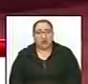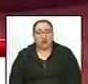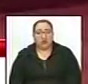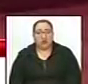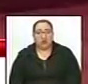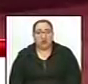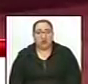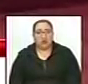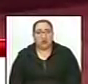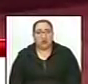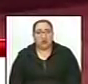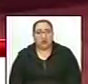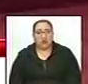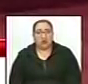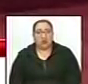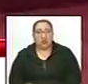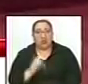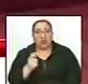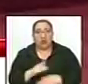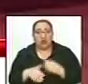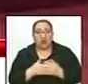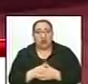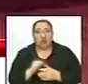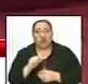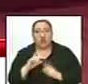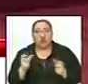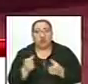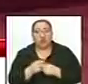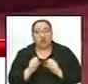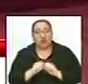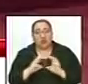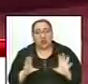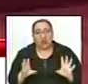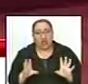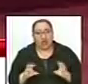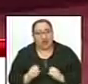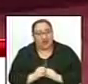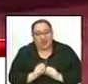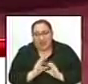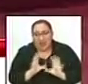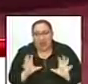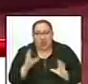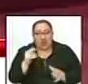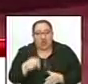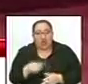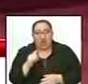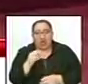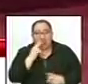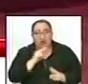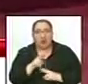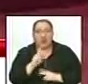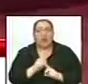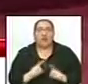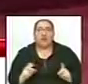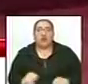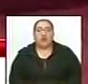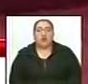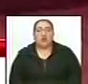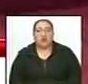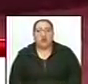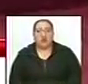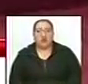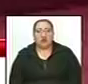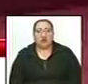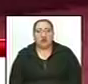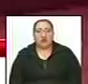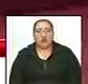congresista ponente, y creo que lo que ha planteado la subcomisión es evidente. Es evidente que aquí hay una visión distorsionada de los hechos